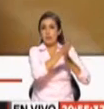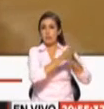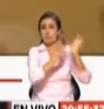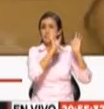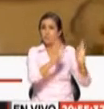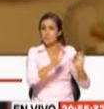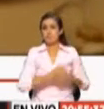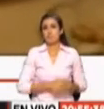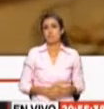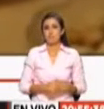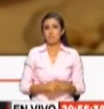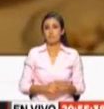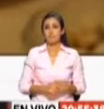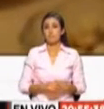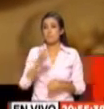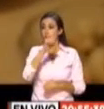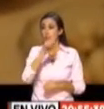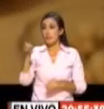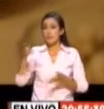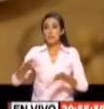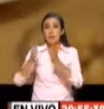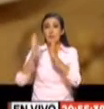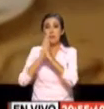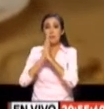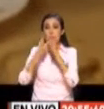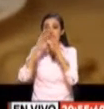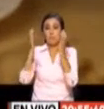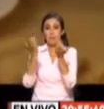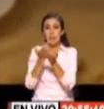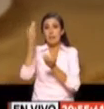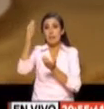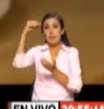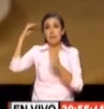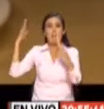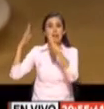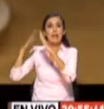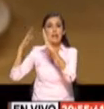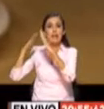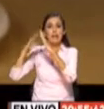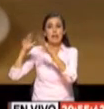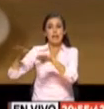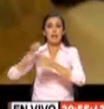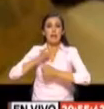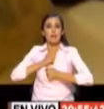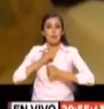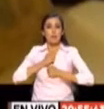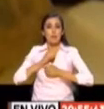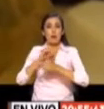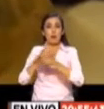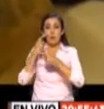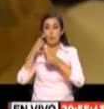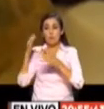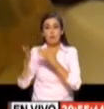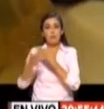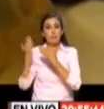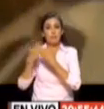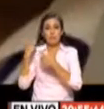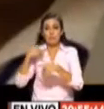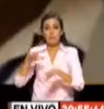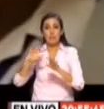excelente. Francisca Cifuentes pide llevar la lonchera desde casa, que contenga productos fáciles de preparar y que no se